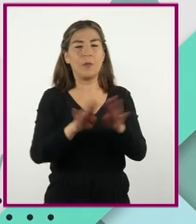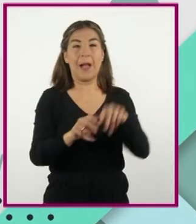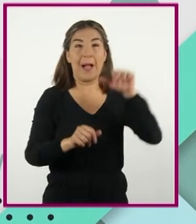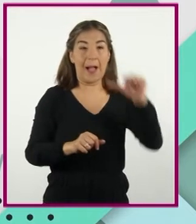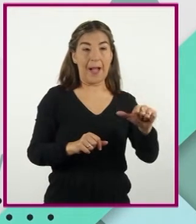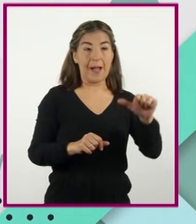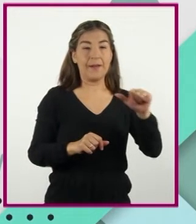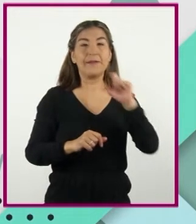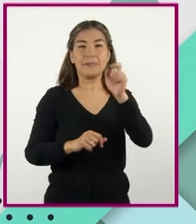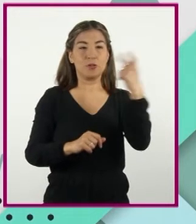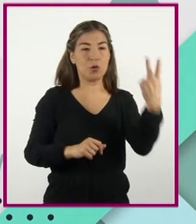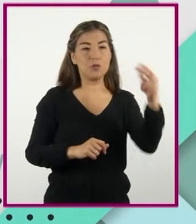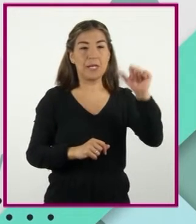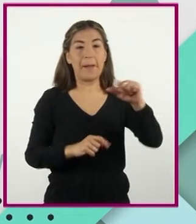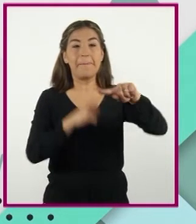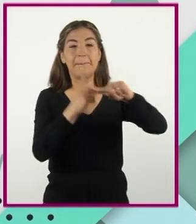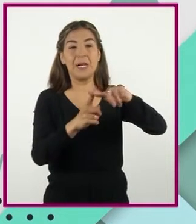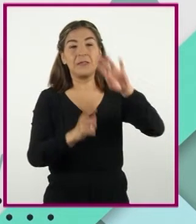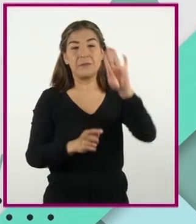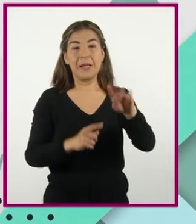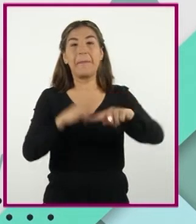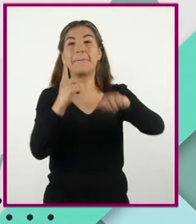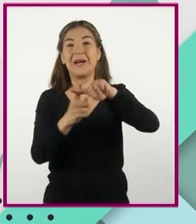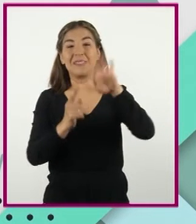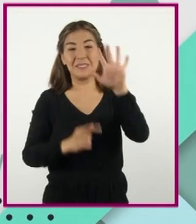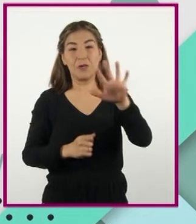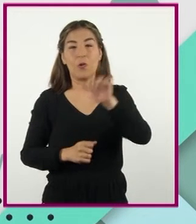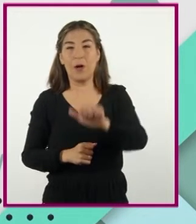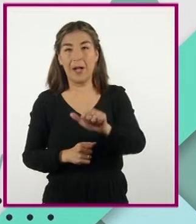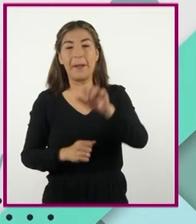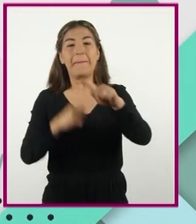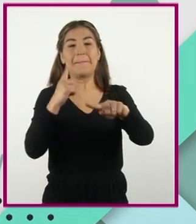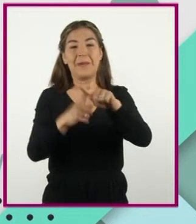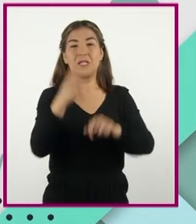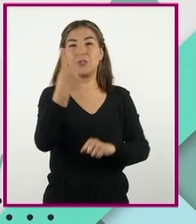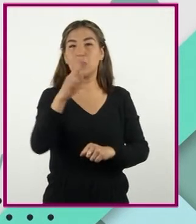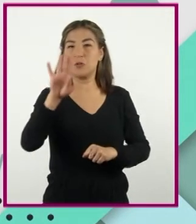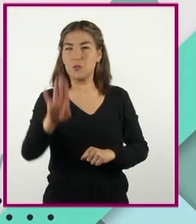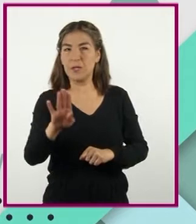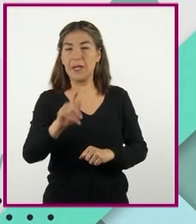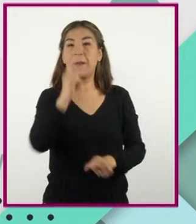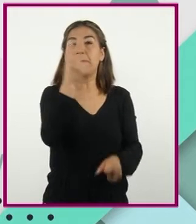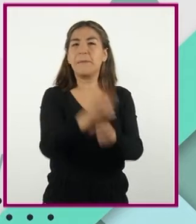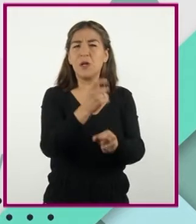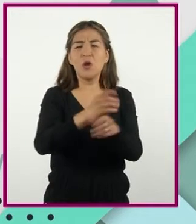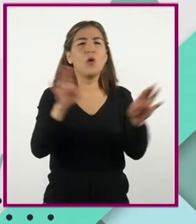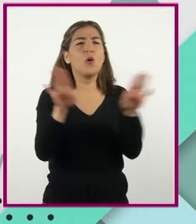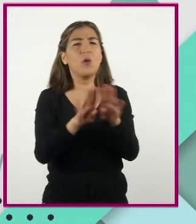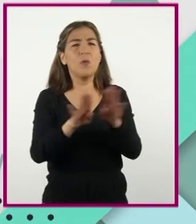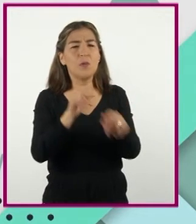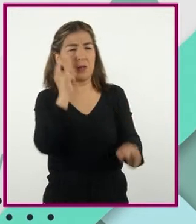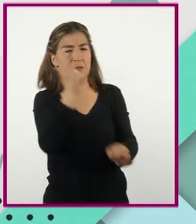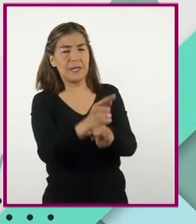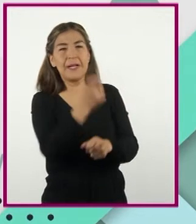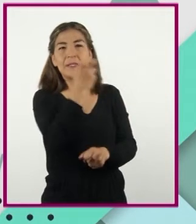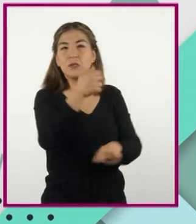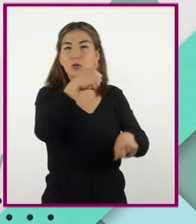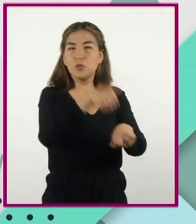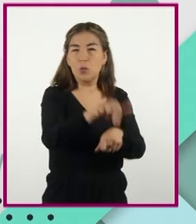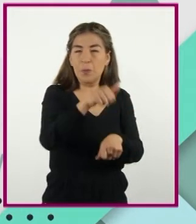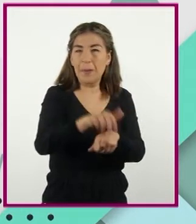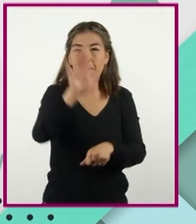2a más b más 5a más 2b. Primero se identifican los términos